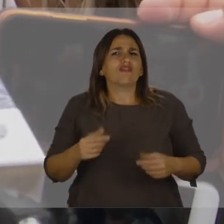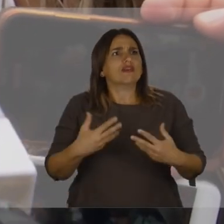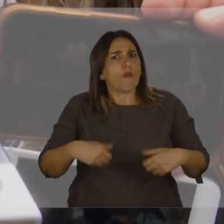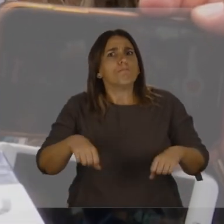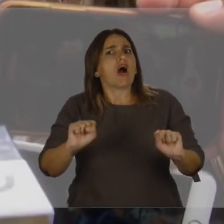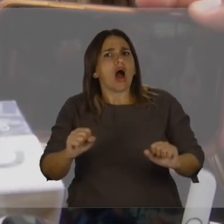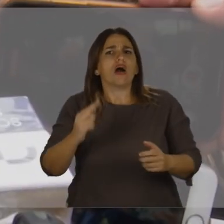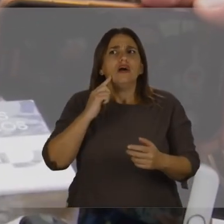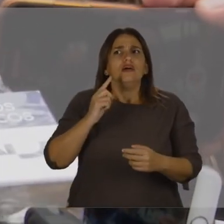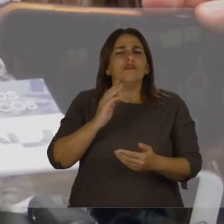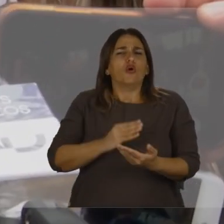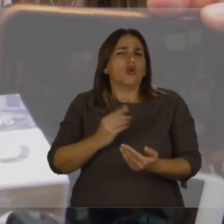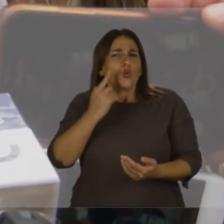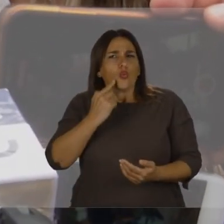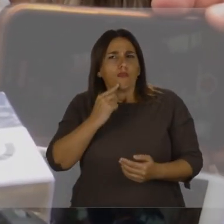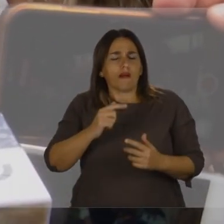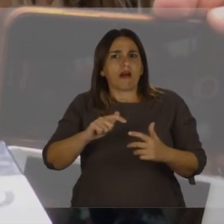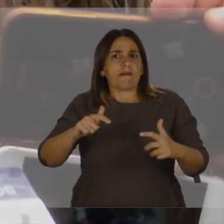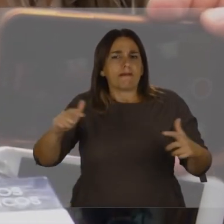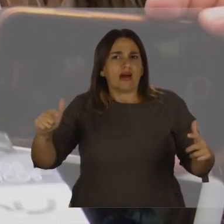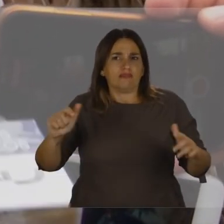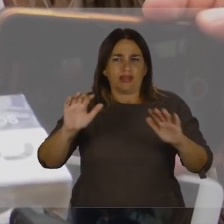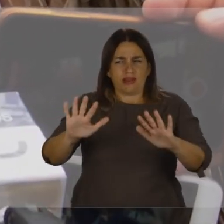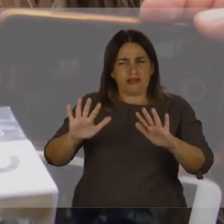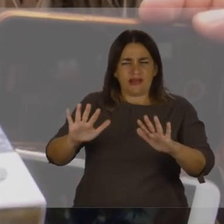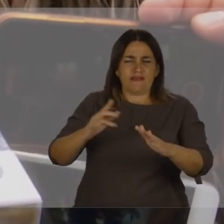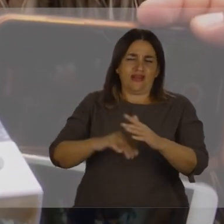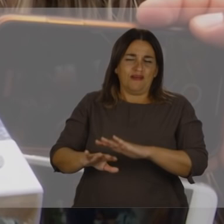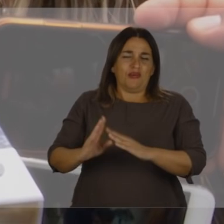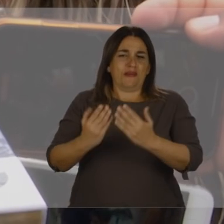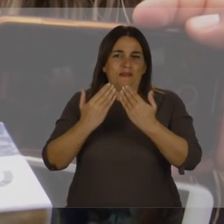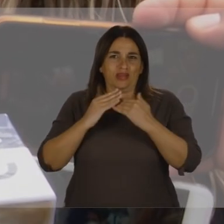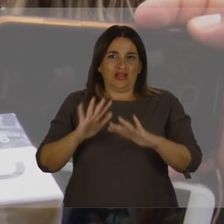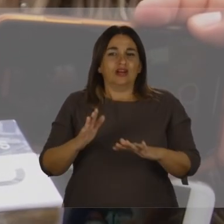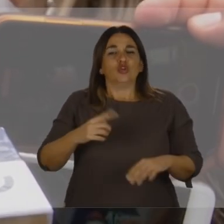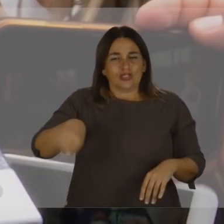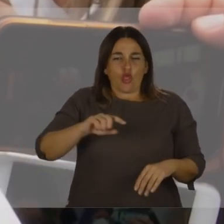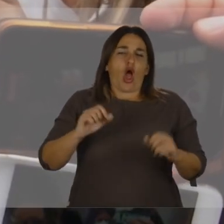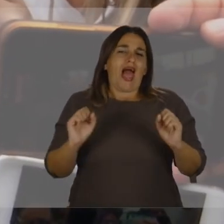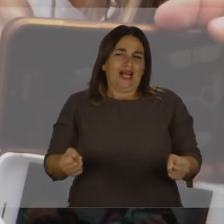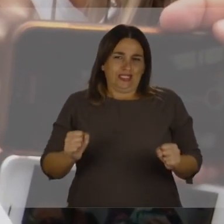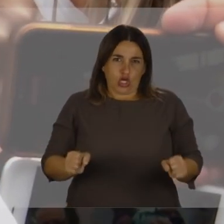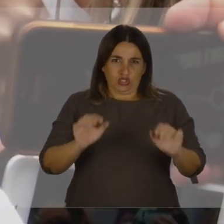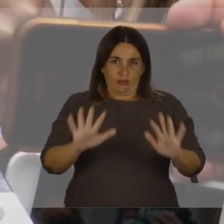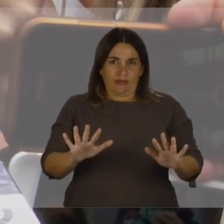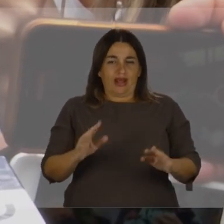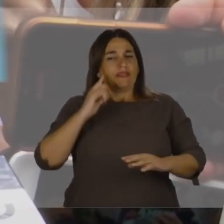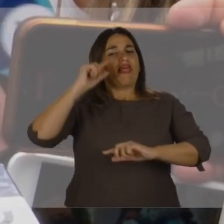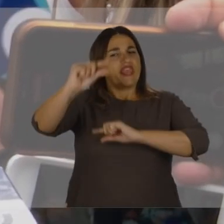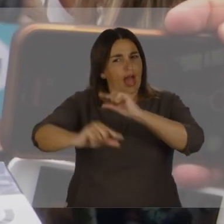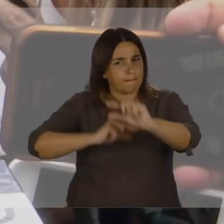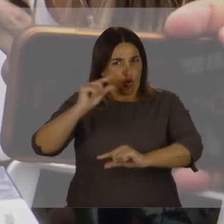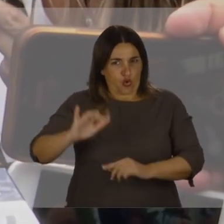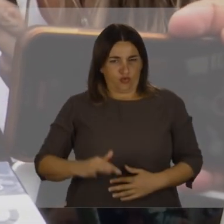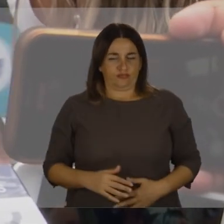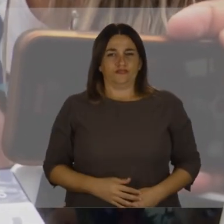iba a tomar medidas más fuertes, ¿cuál es la perspectiva? Ustedes obviamente que deben de esperar. Vamos a cruzar de a uno los puentes, porque si no, yo sé que estamos todos ansiosos, pero